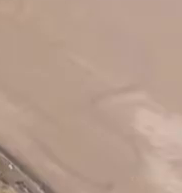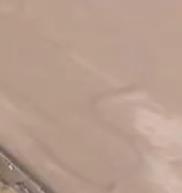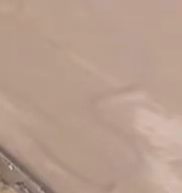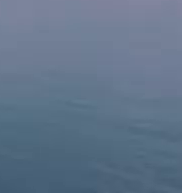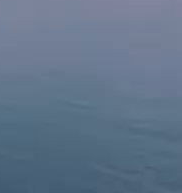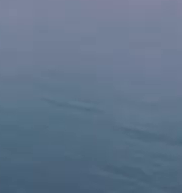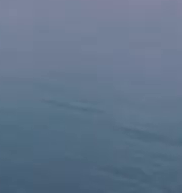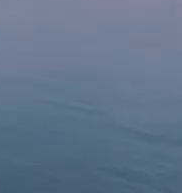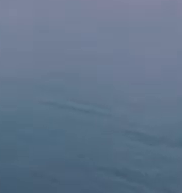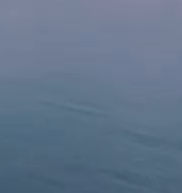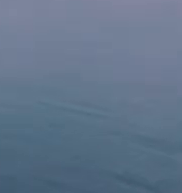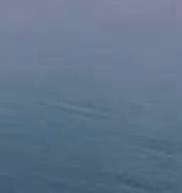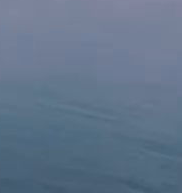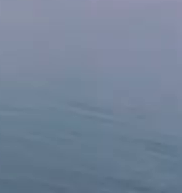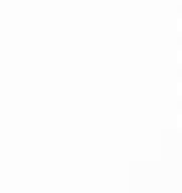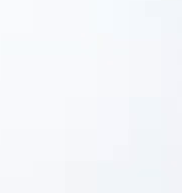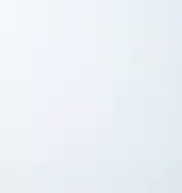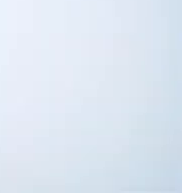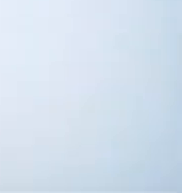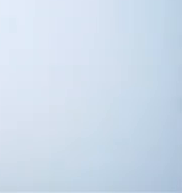de la republica